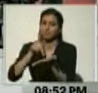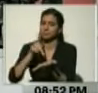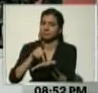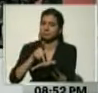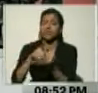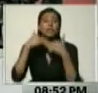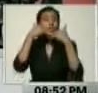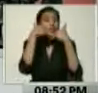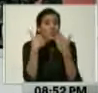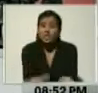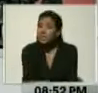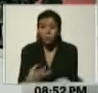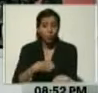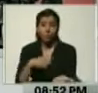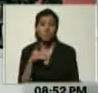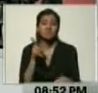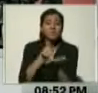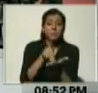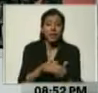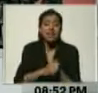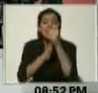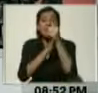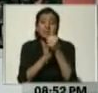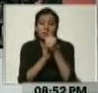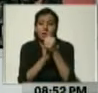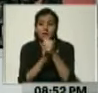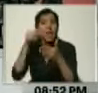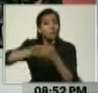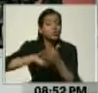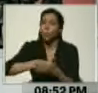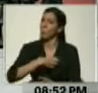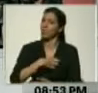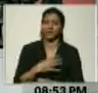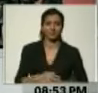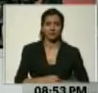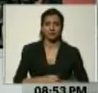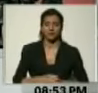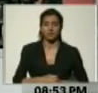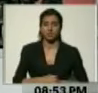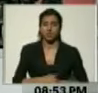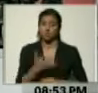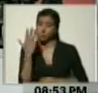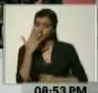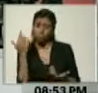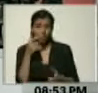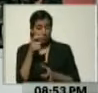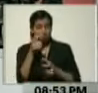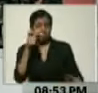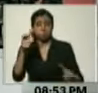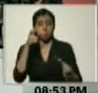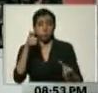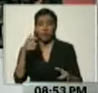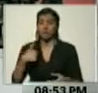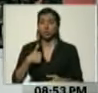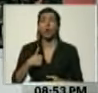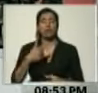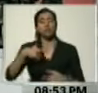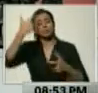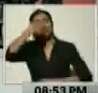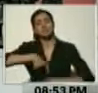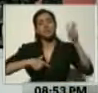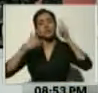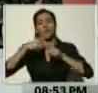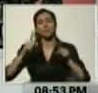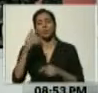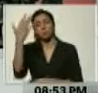No sirve para estar en la vanguardia de una batalla. Y si no se dan cuenta ellos que tienen debilidades, debemos darnos cuenta nosotros